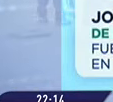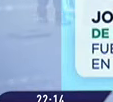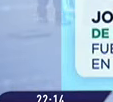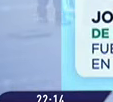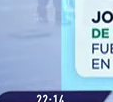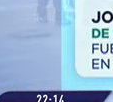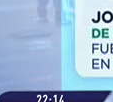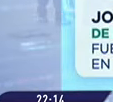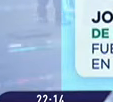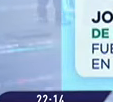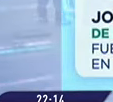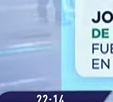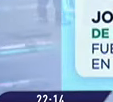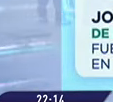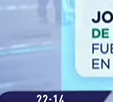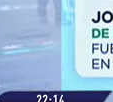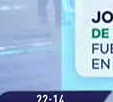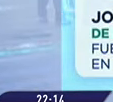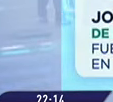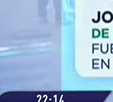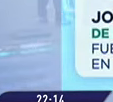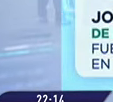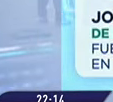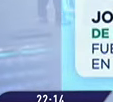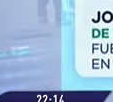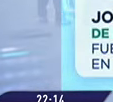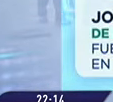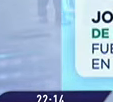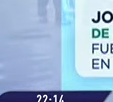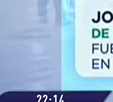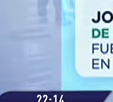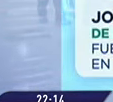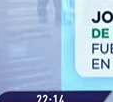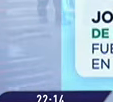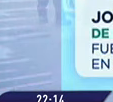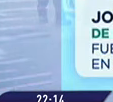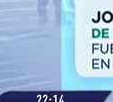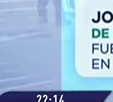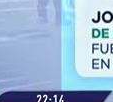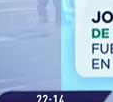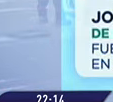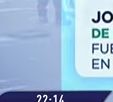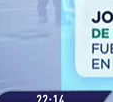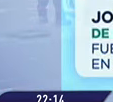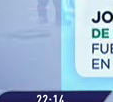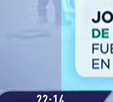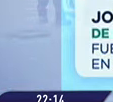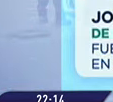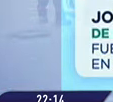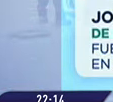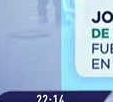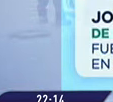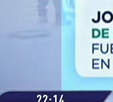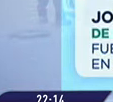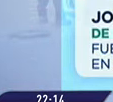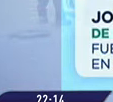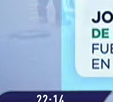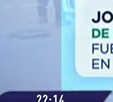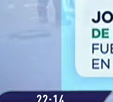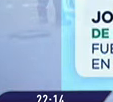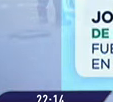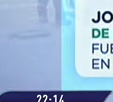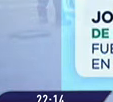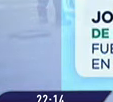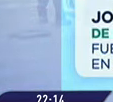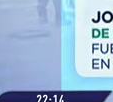con hematomas en los ojos. Y Jonathan N., de nacionalidad colombiana, fue alcanzado por un